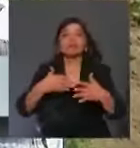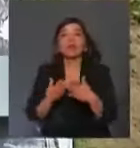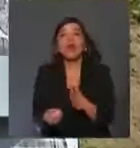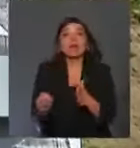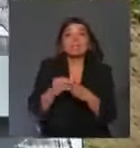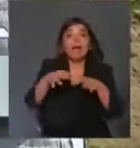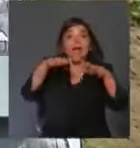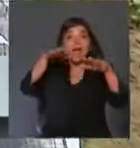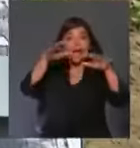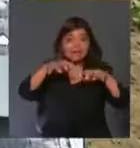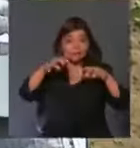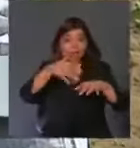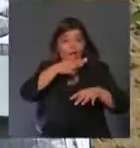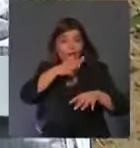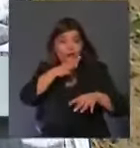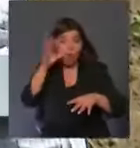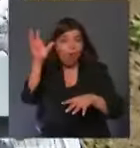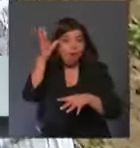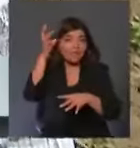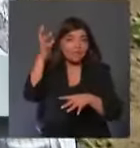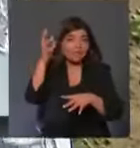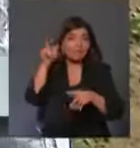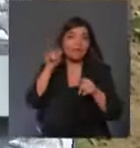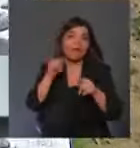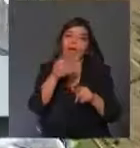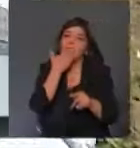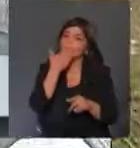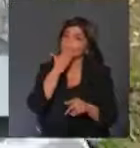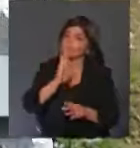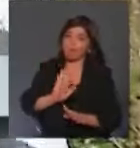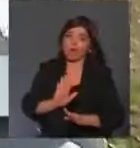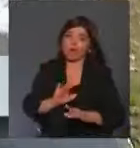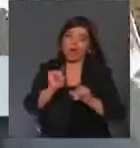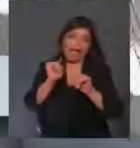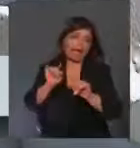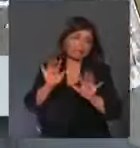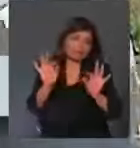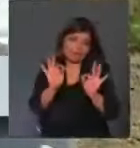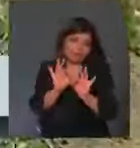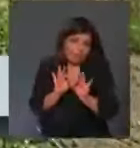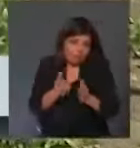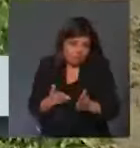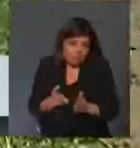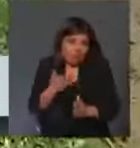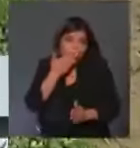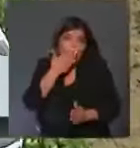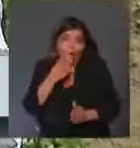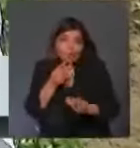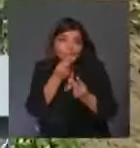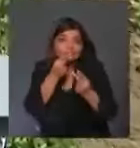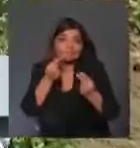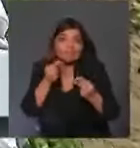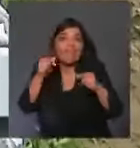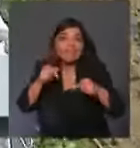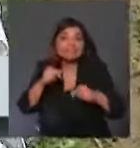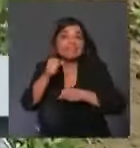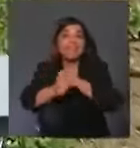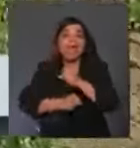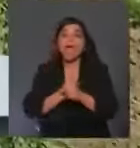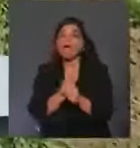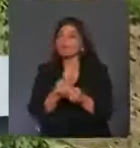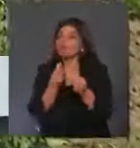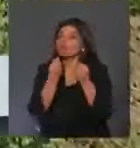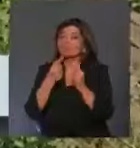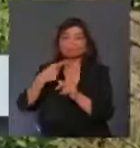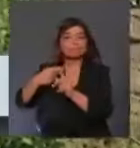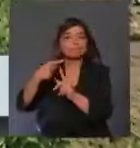y dependemos del clima O sea no no no hay otra otra explicación o sea y el clima este año estuvo muy bueno o sea como que se marcó la